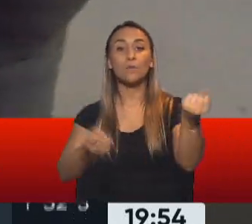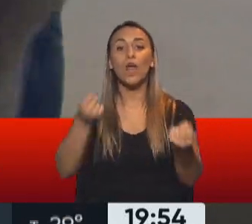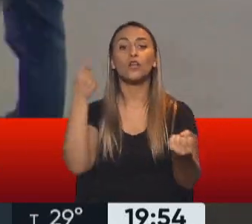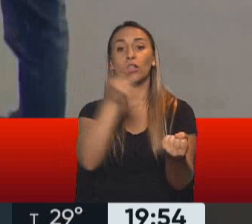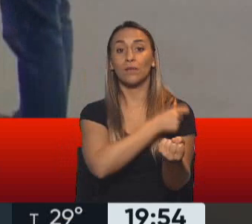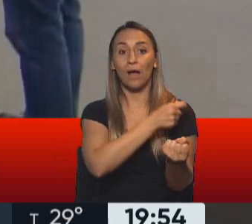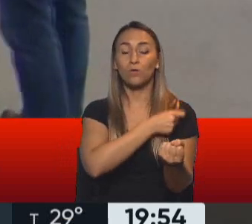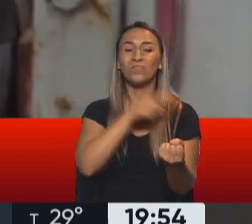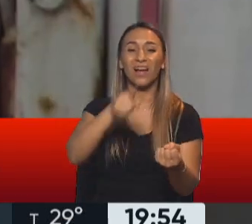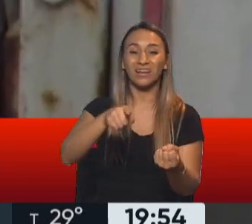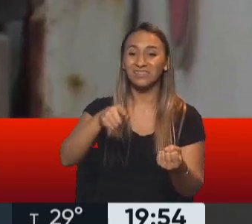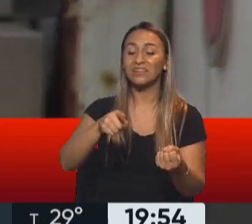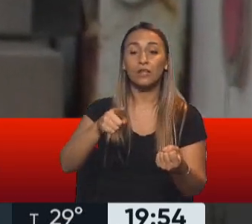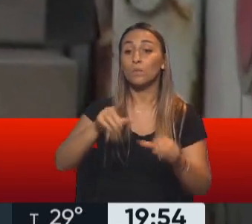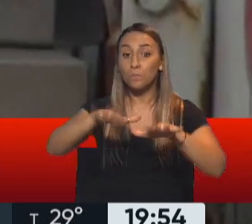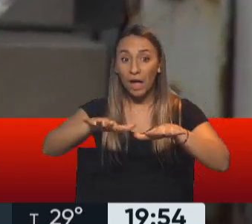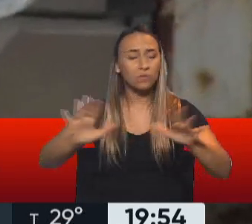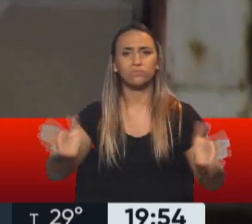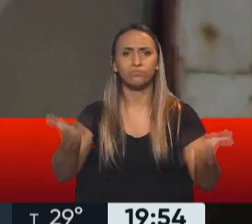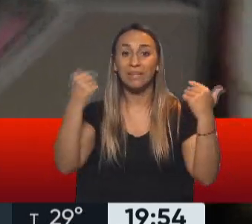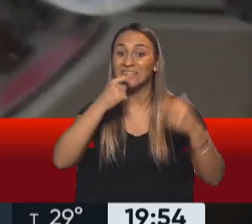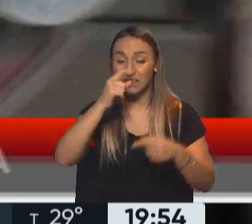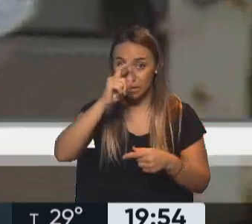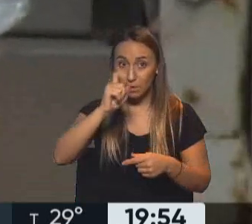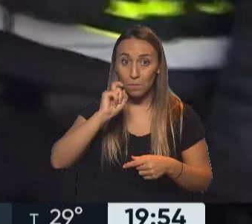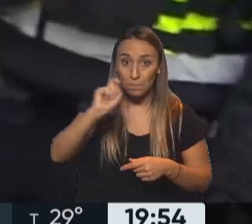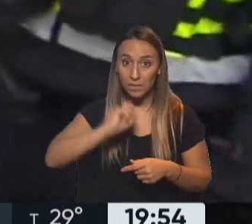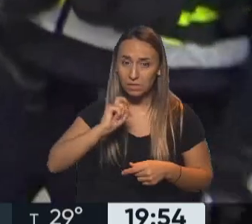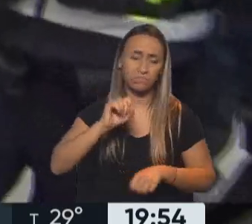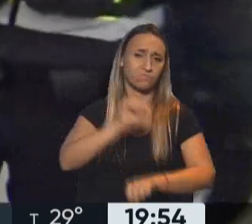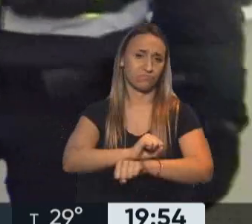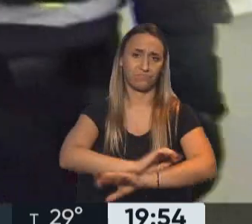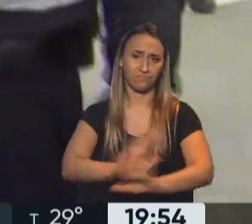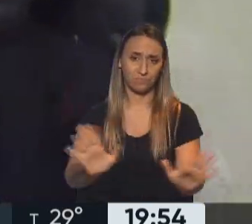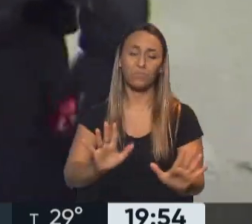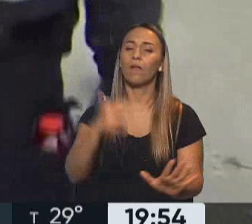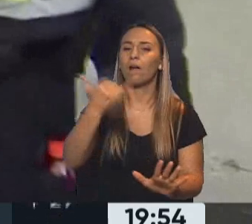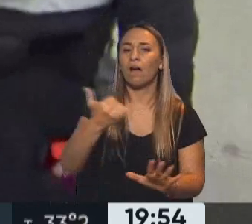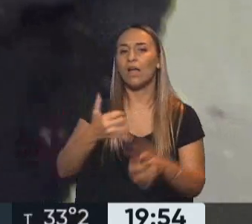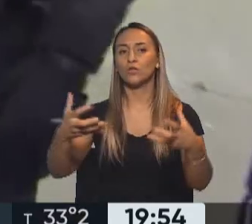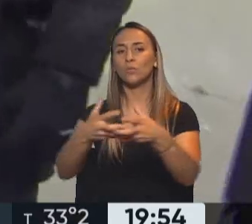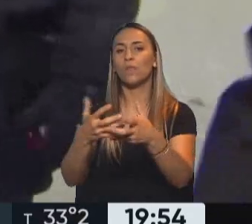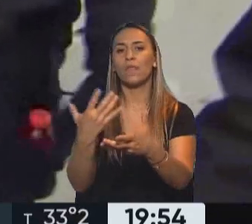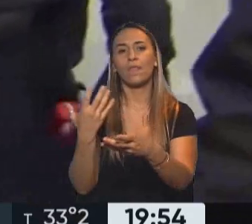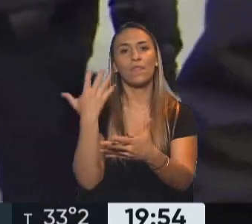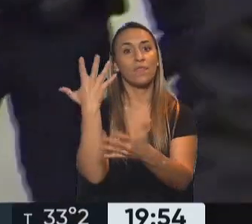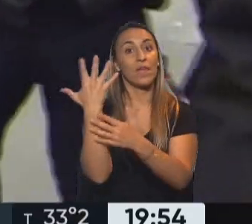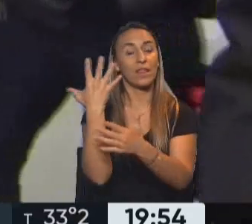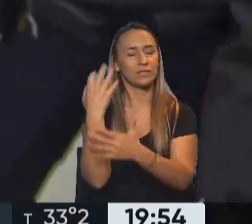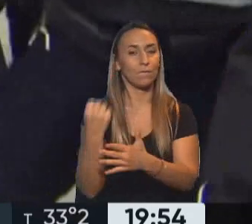en Ottawa. Si no obedecen, serán detenidos. Denuncian la presencia de grupos de extrema derecha entre